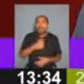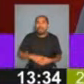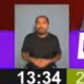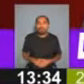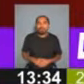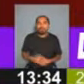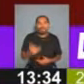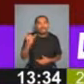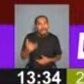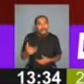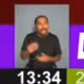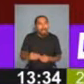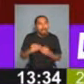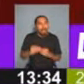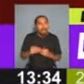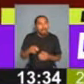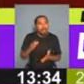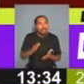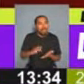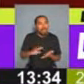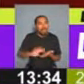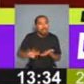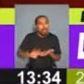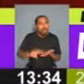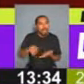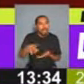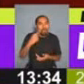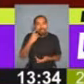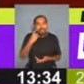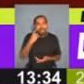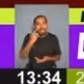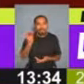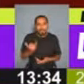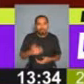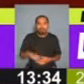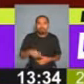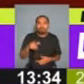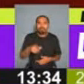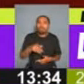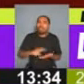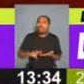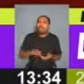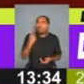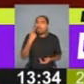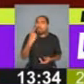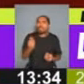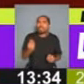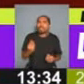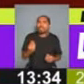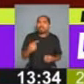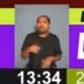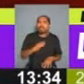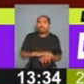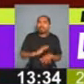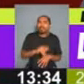el déficit que tiene el municipio como consecuencia de la